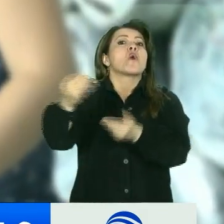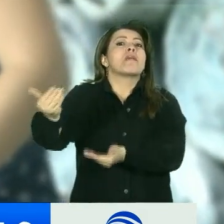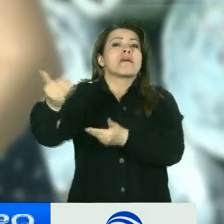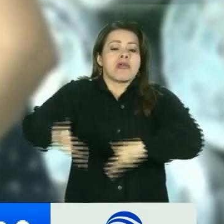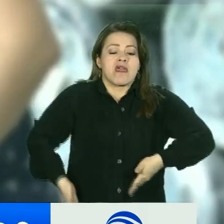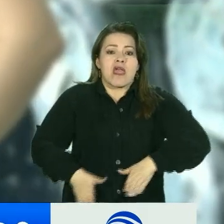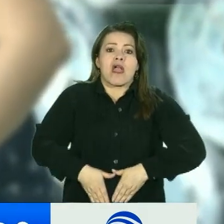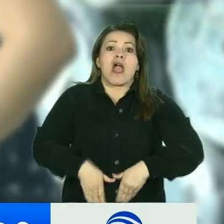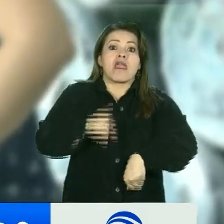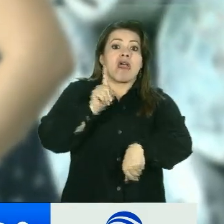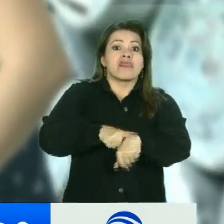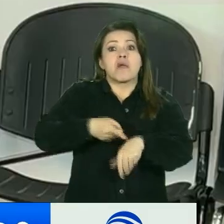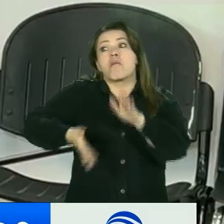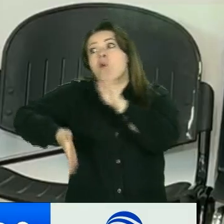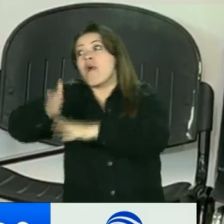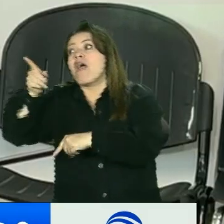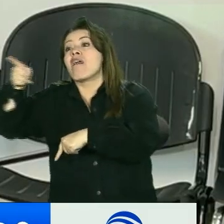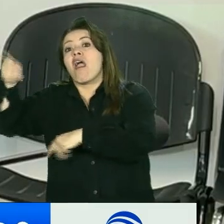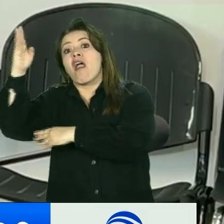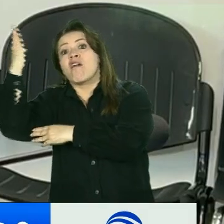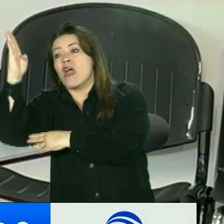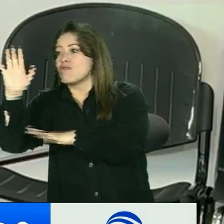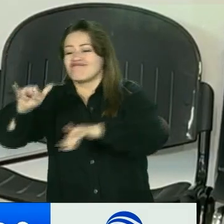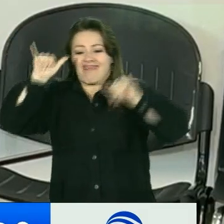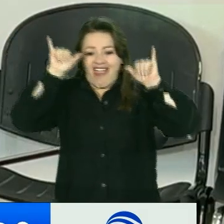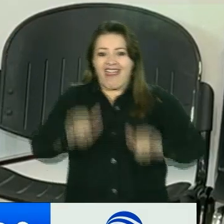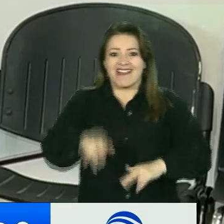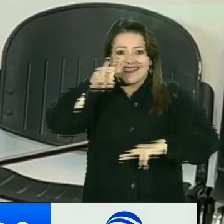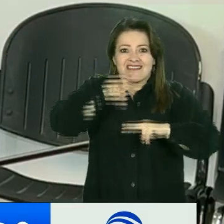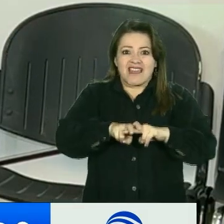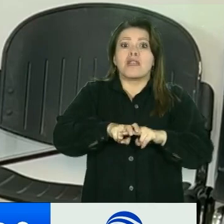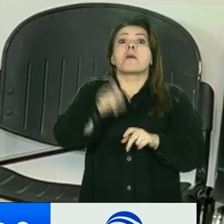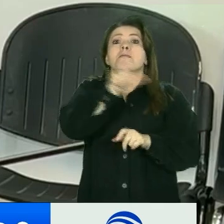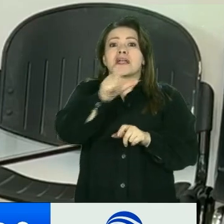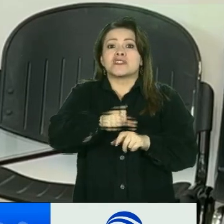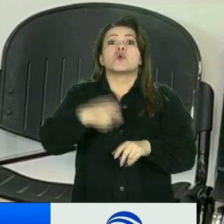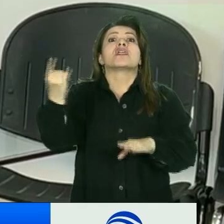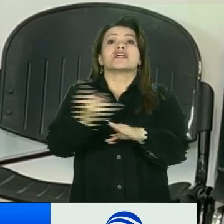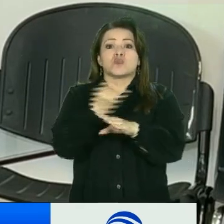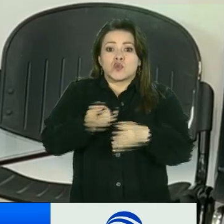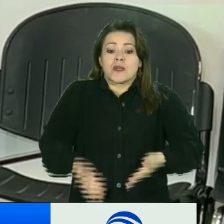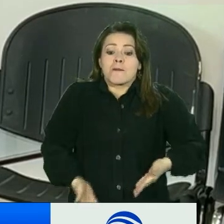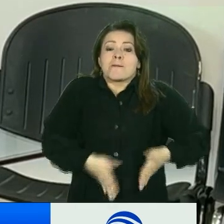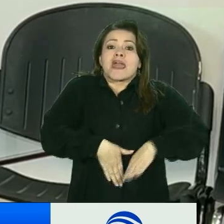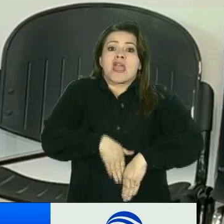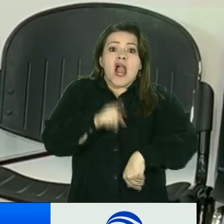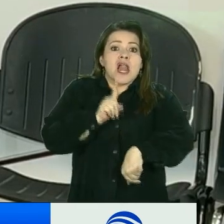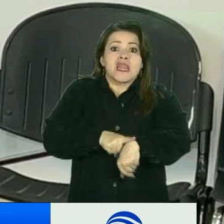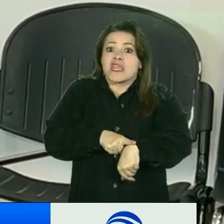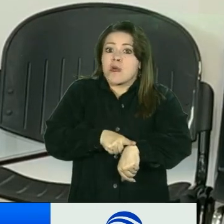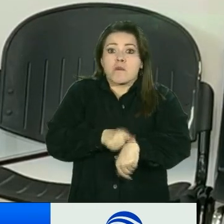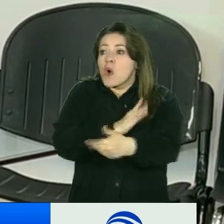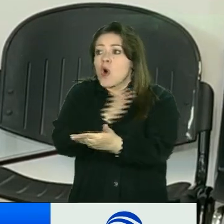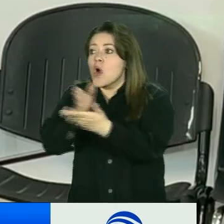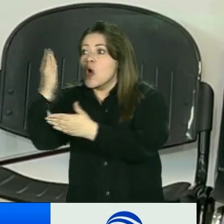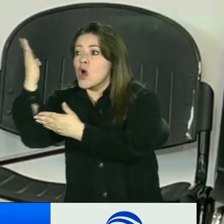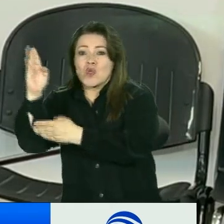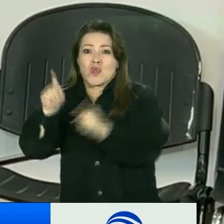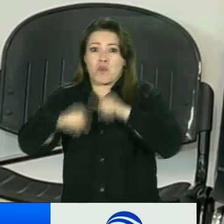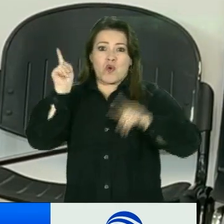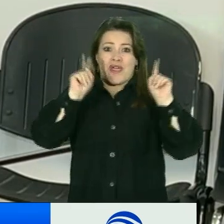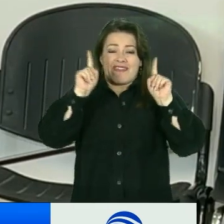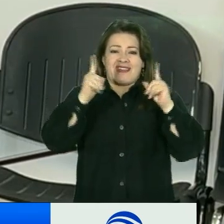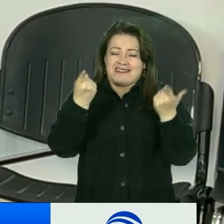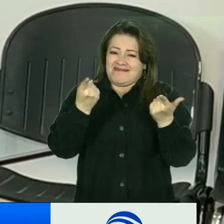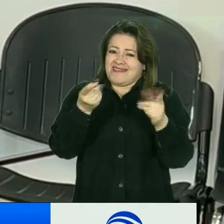baño. Algunas trabajadoras que tienen que usar pañal porque no tienen los tiempos necesarios para ir a su baño. Estas son